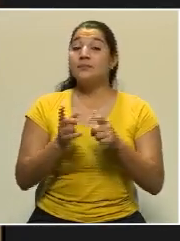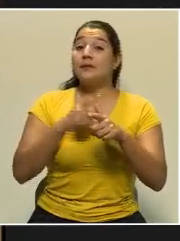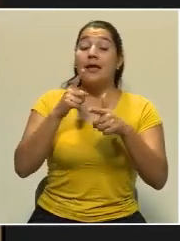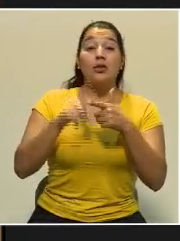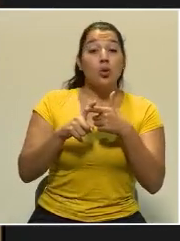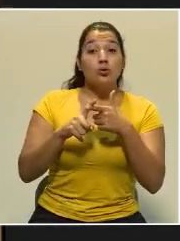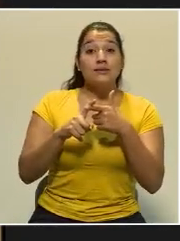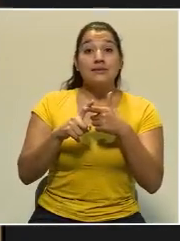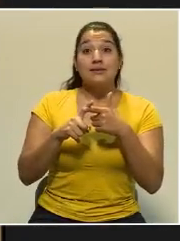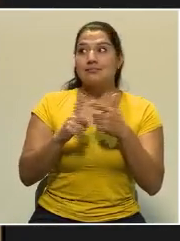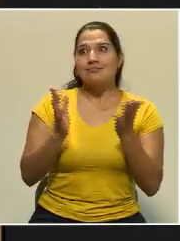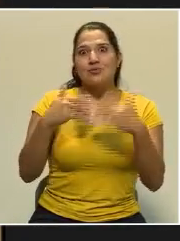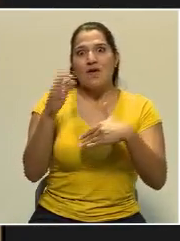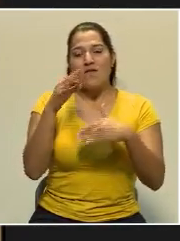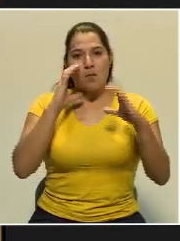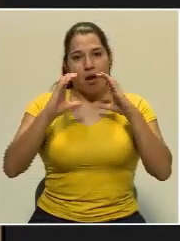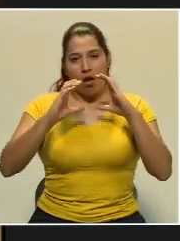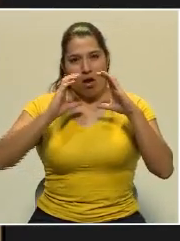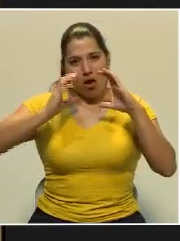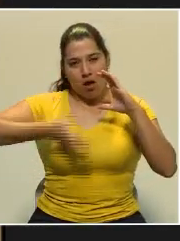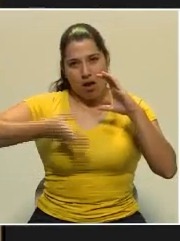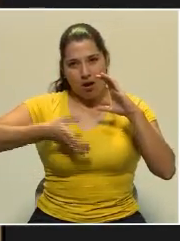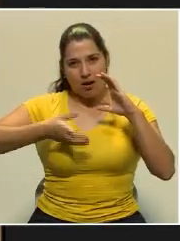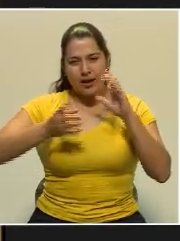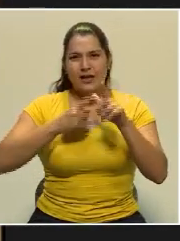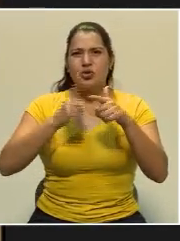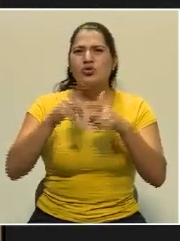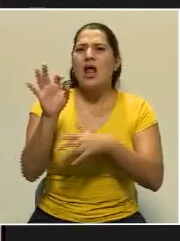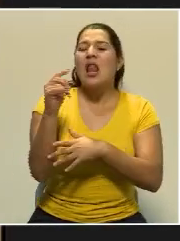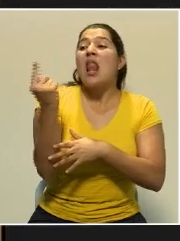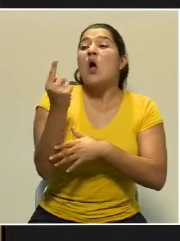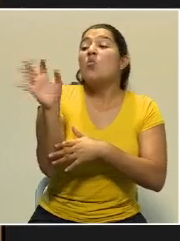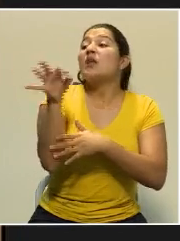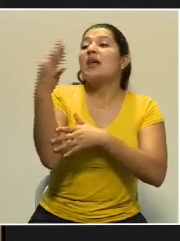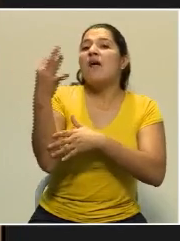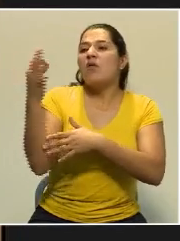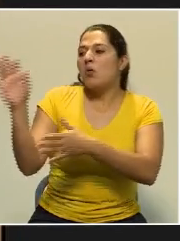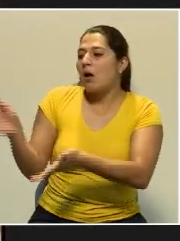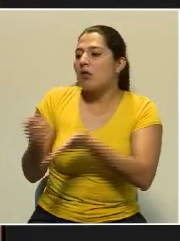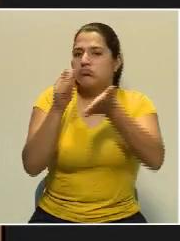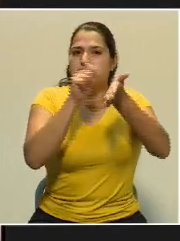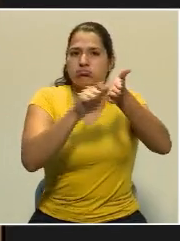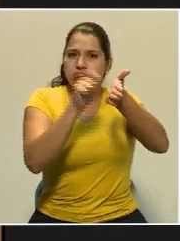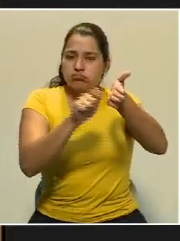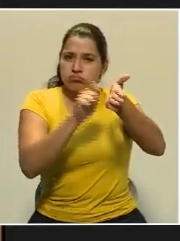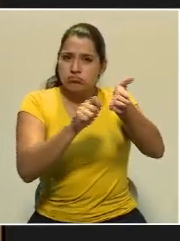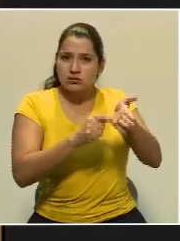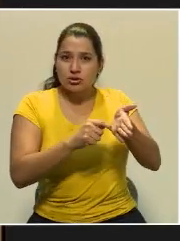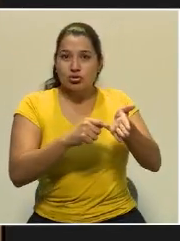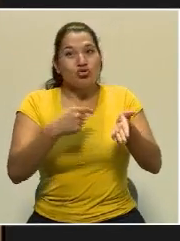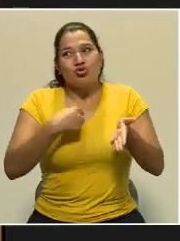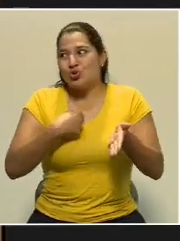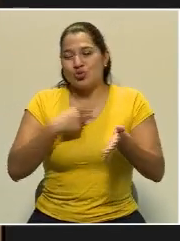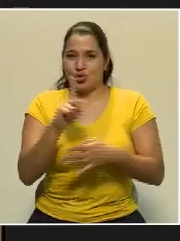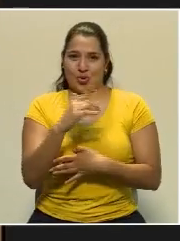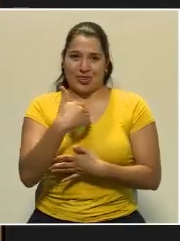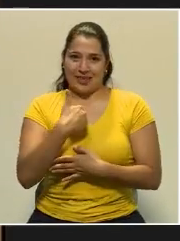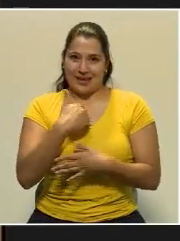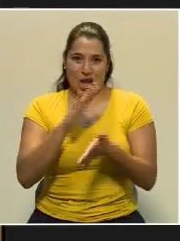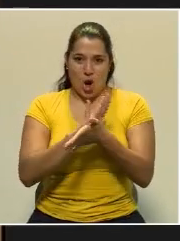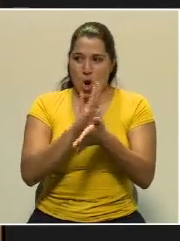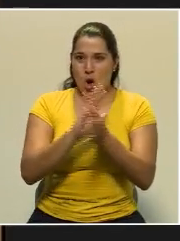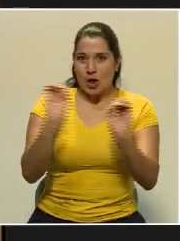Entonces, la única forma es utilizar una libreta o un lapicero. Lamentablemente, en mi vehículo no tenía